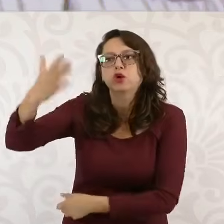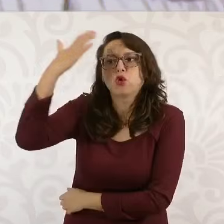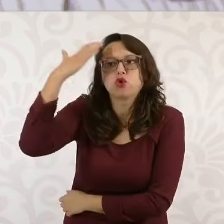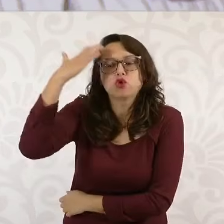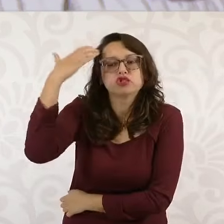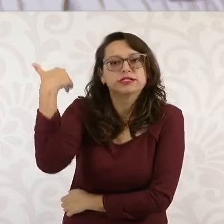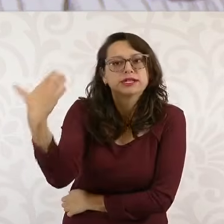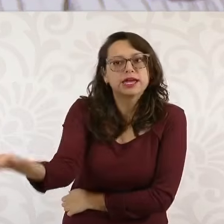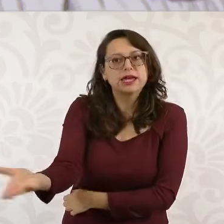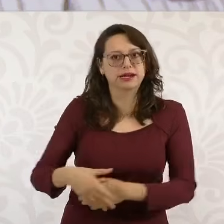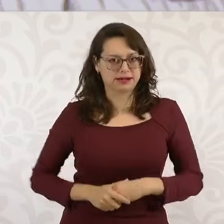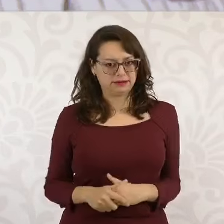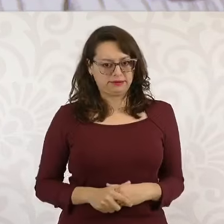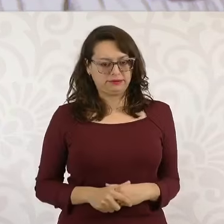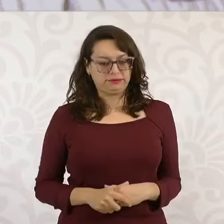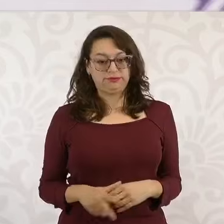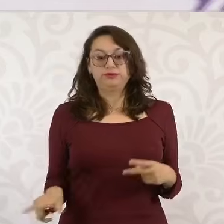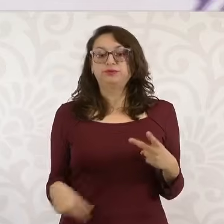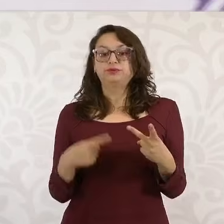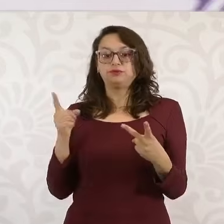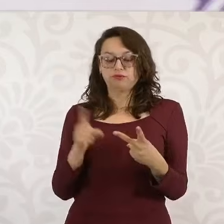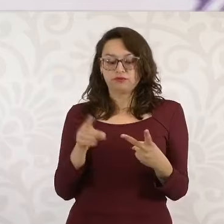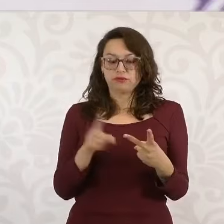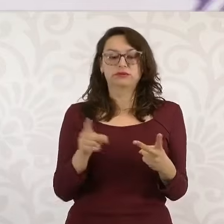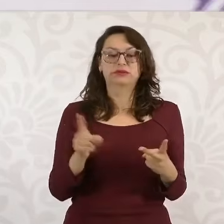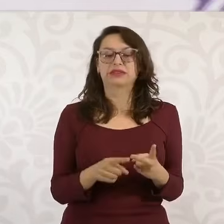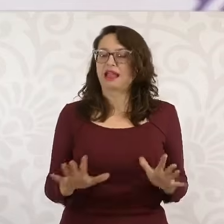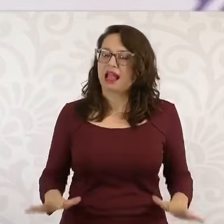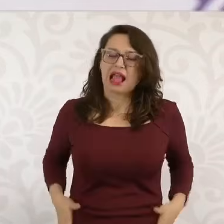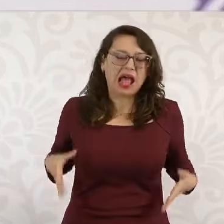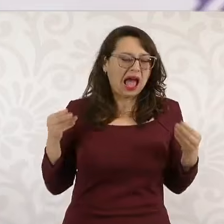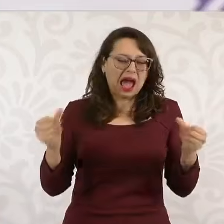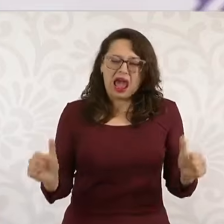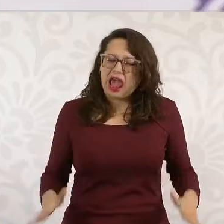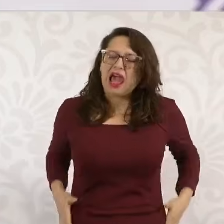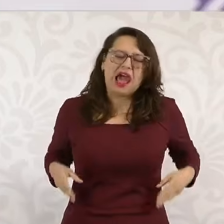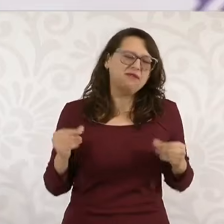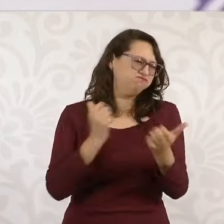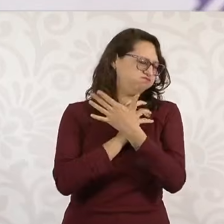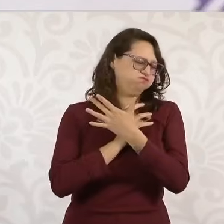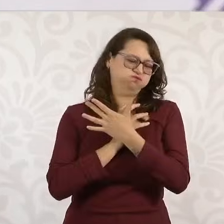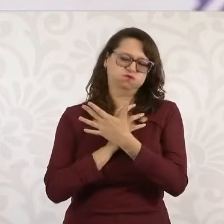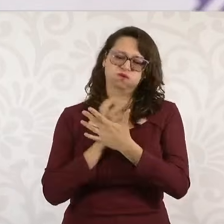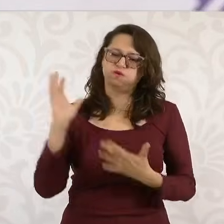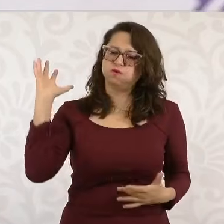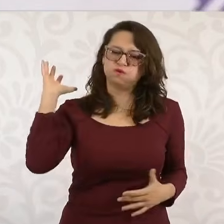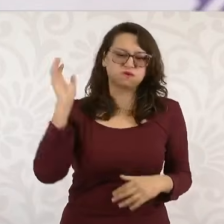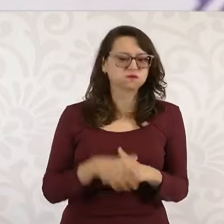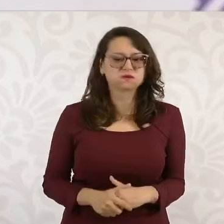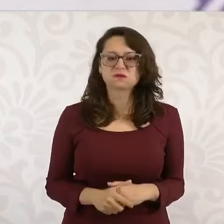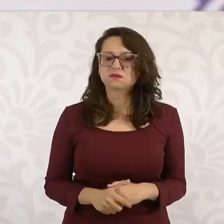Lo segundo, el exceso de los gastos en las elecciones en México. Hay